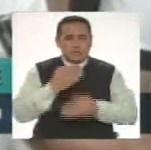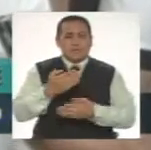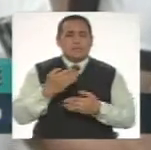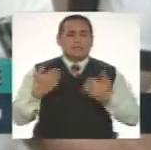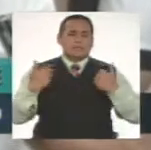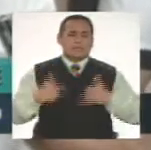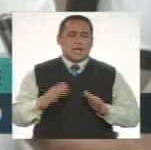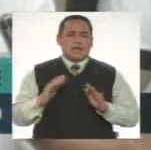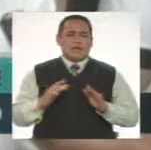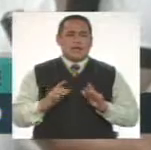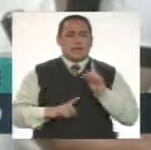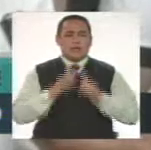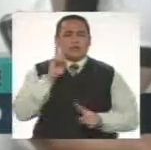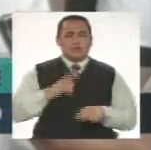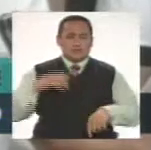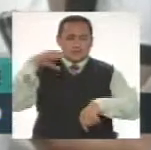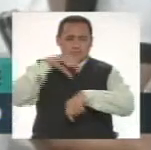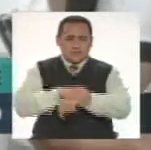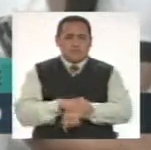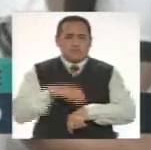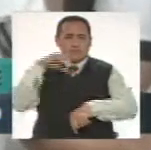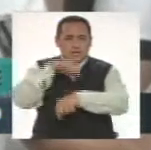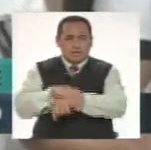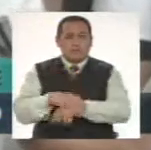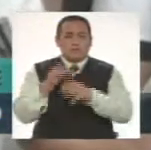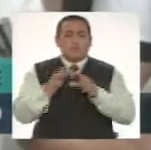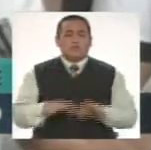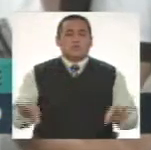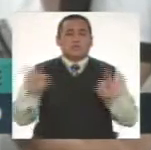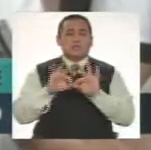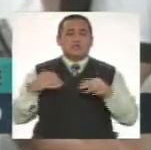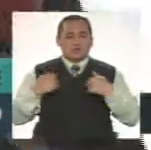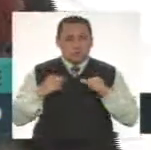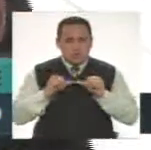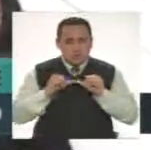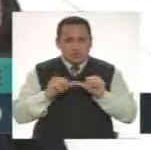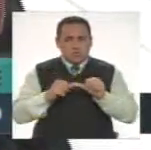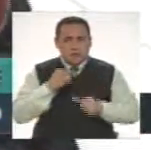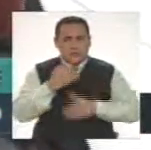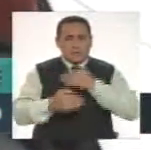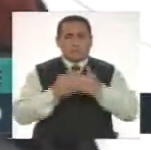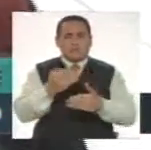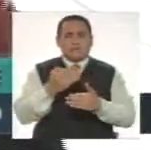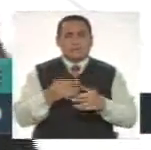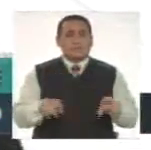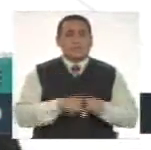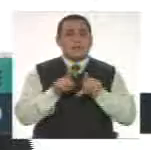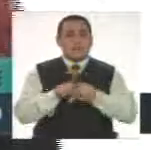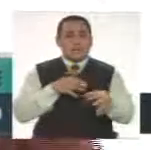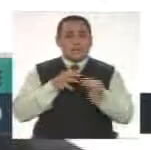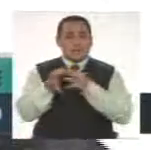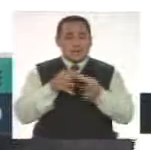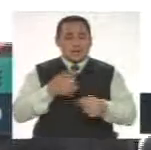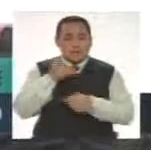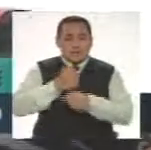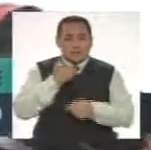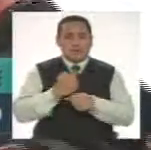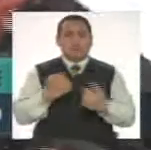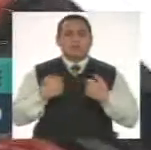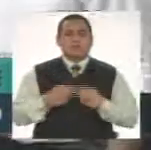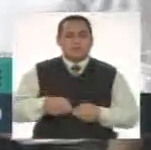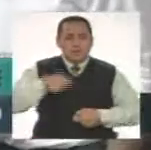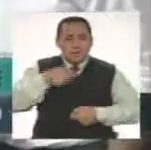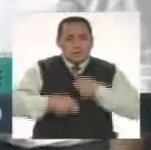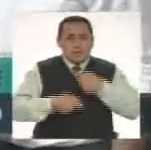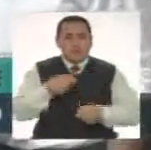ya capturas importantes. Vamos a seguir avanzando. Cabe mencionar que la obra asciende a una inversión de